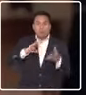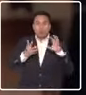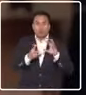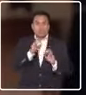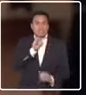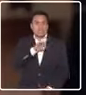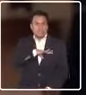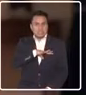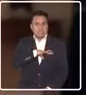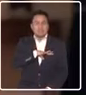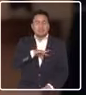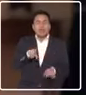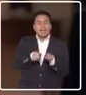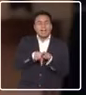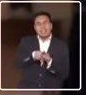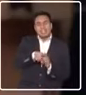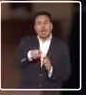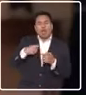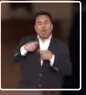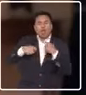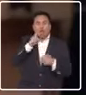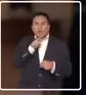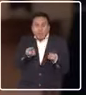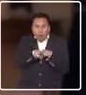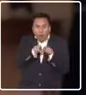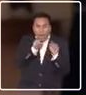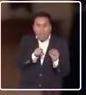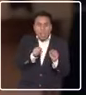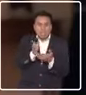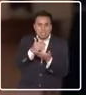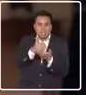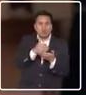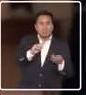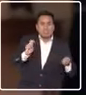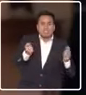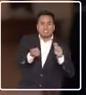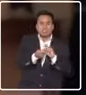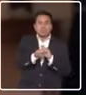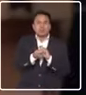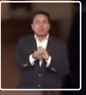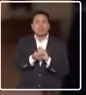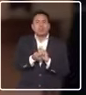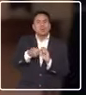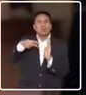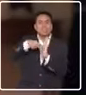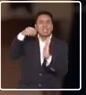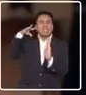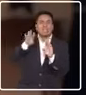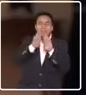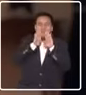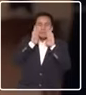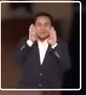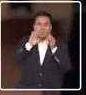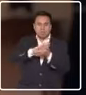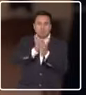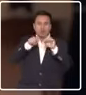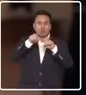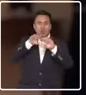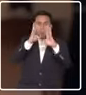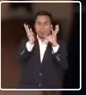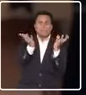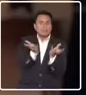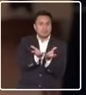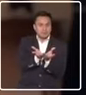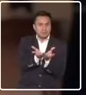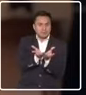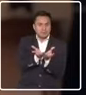y este mineral al igual que el cobre es estratégico en la transición hacia el uso de energías más limpias en todo el